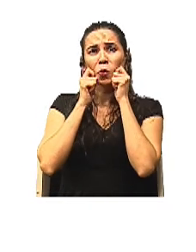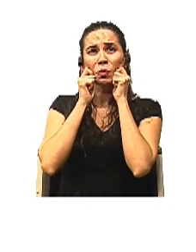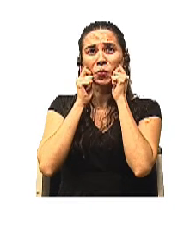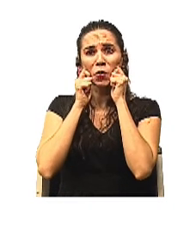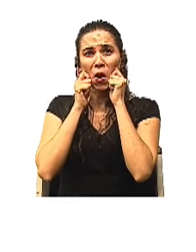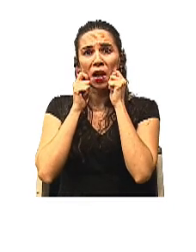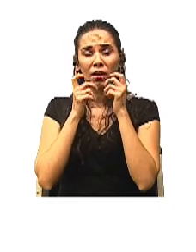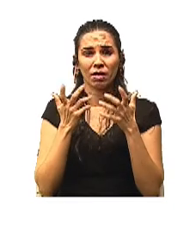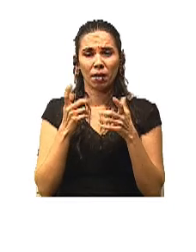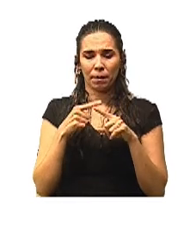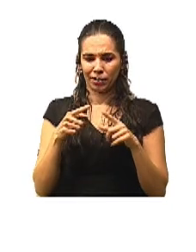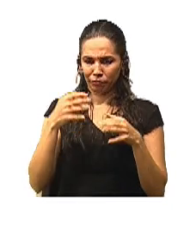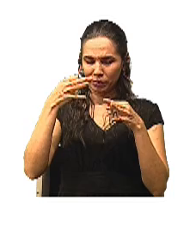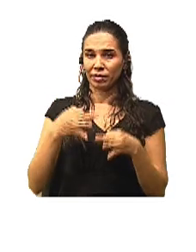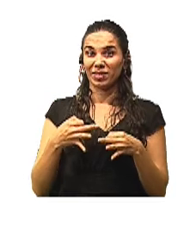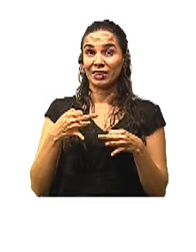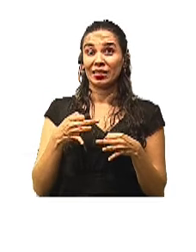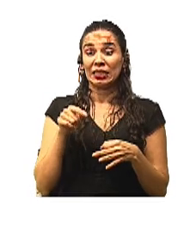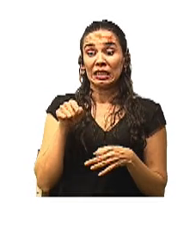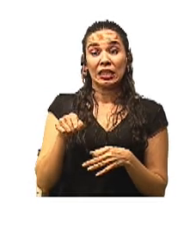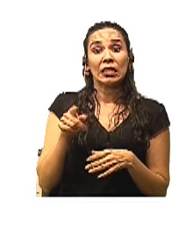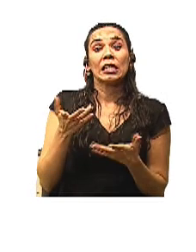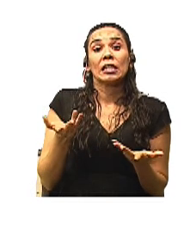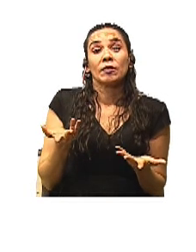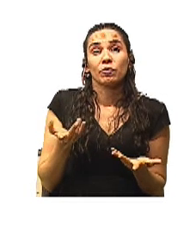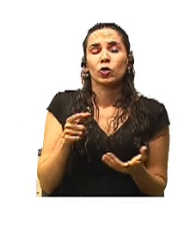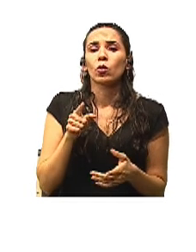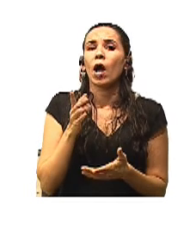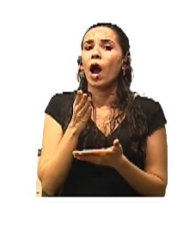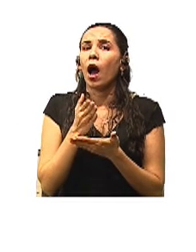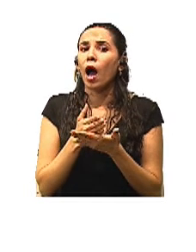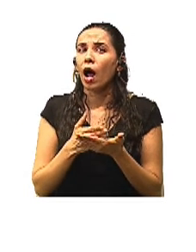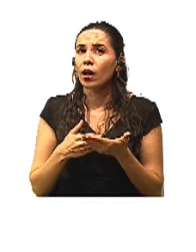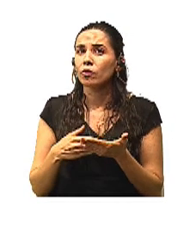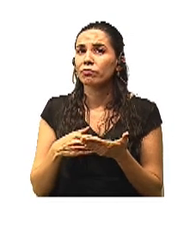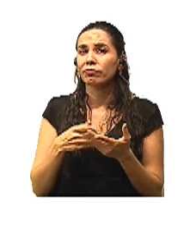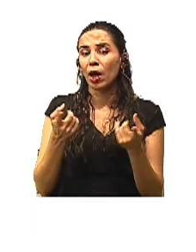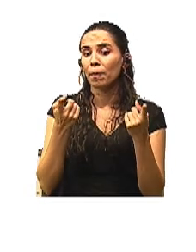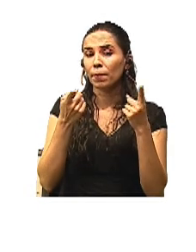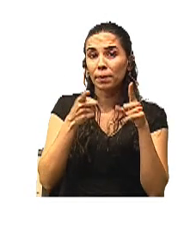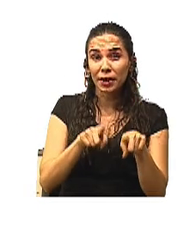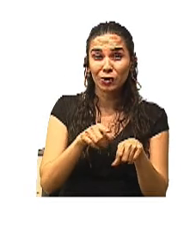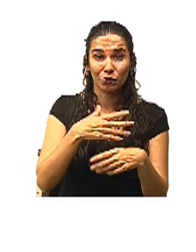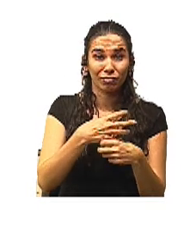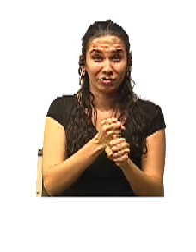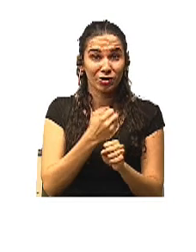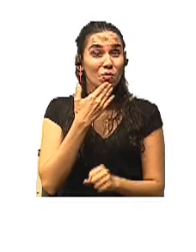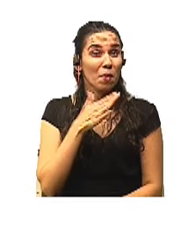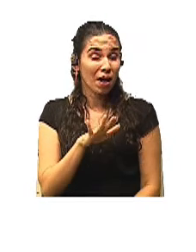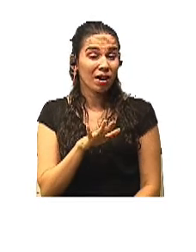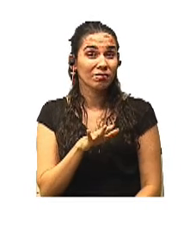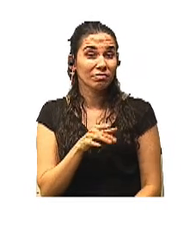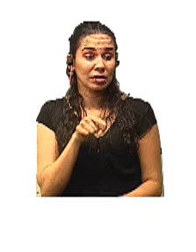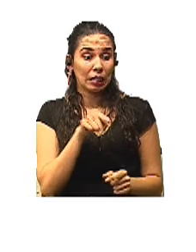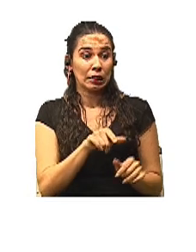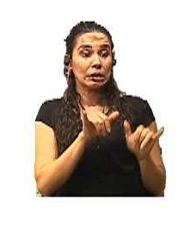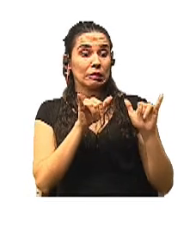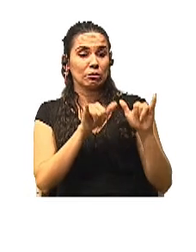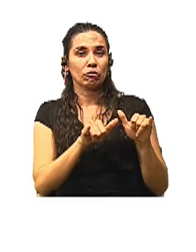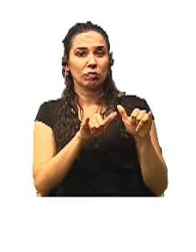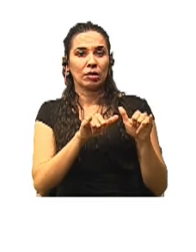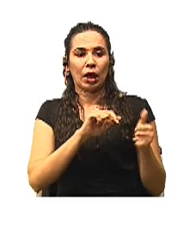debido a una impertinencia, a un hecho que hizo mal, más bien se convirtió en